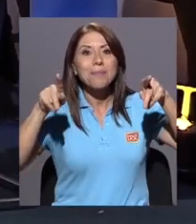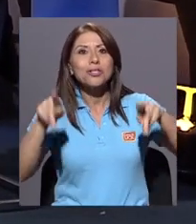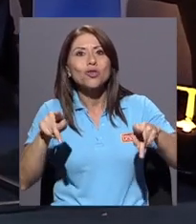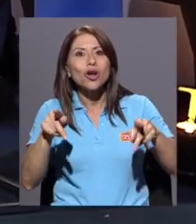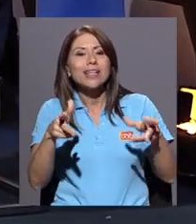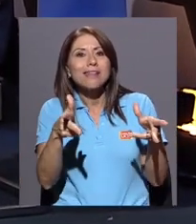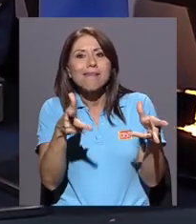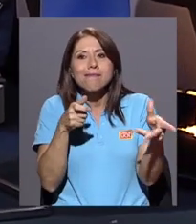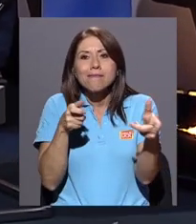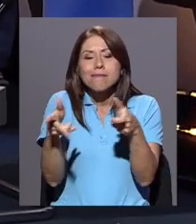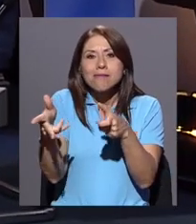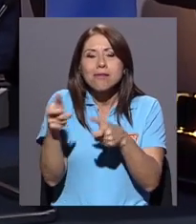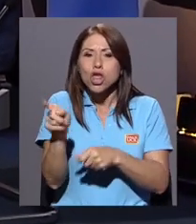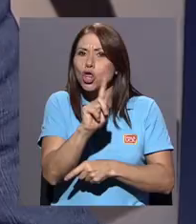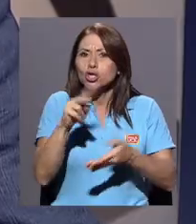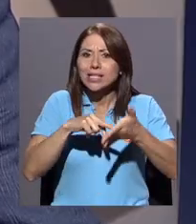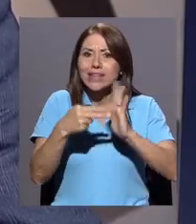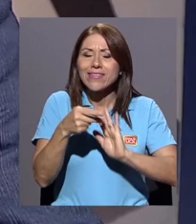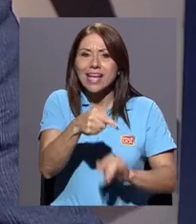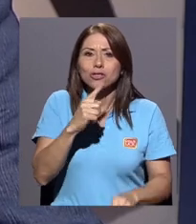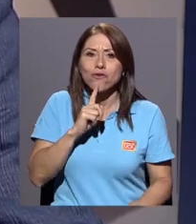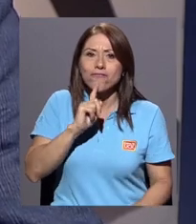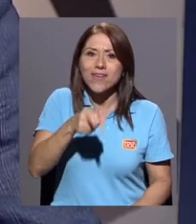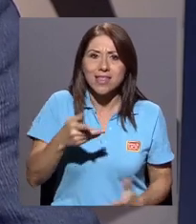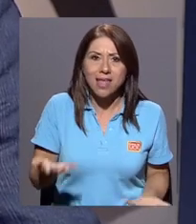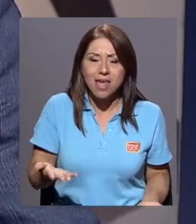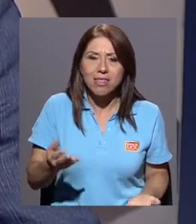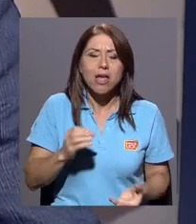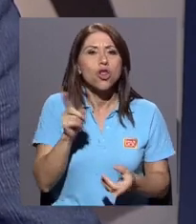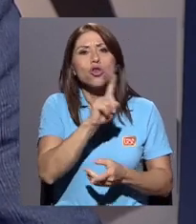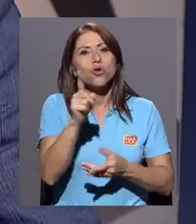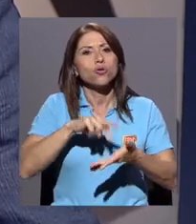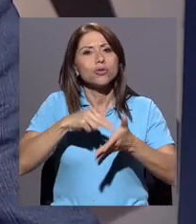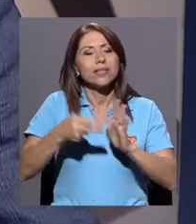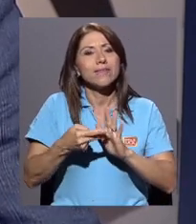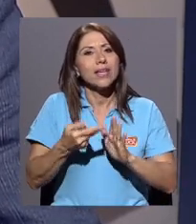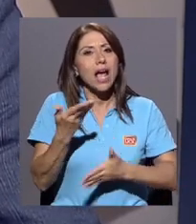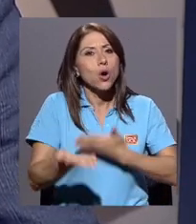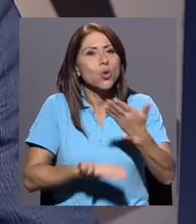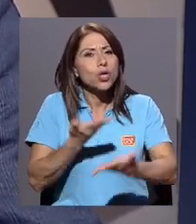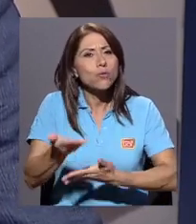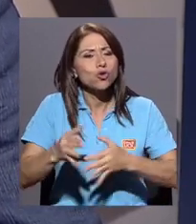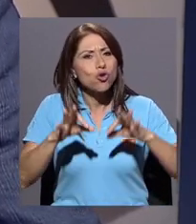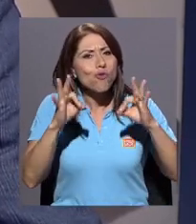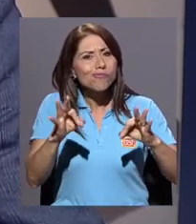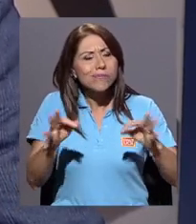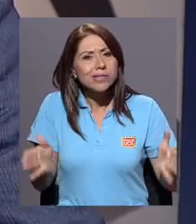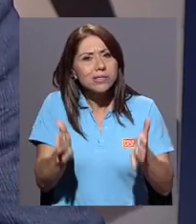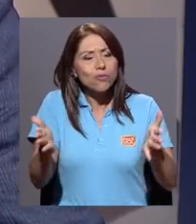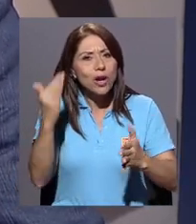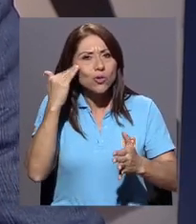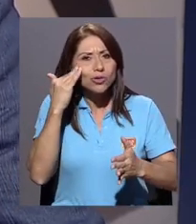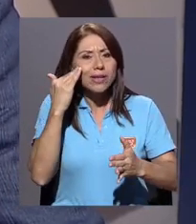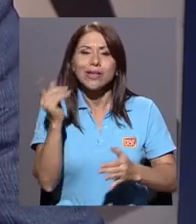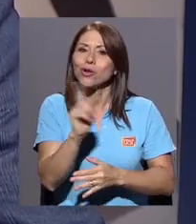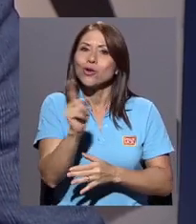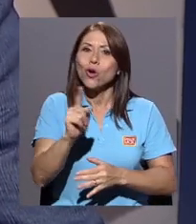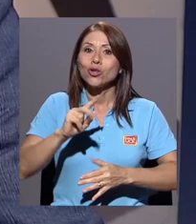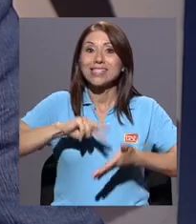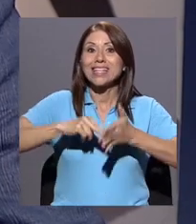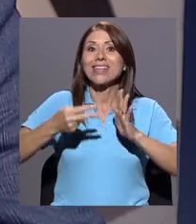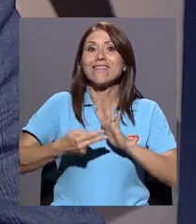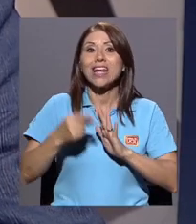sí, no porque de verdad, no porque haga, digamos, una contribución al bien común para estimular el conocimiento, sino porque genera una